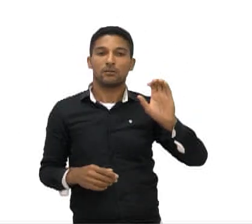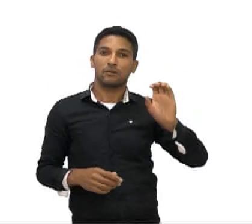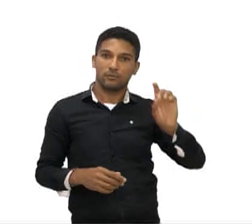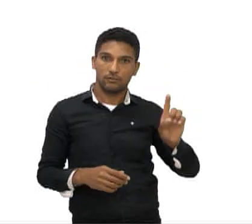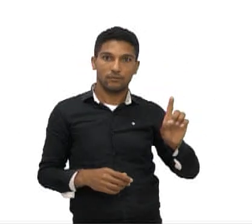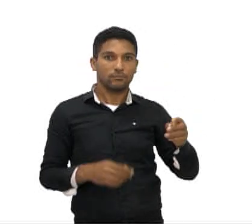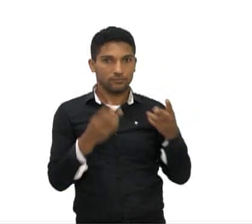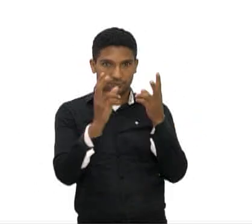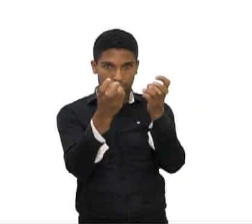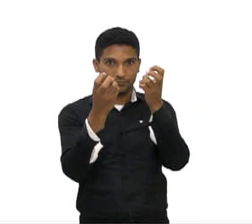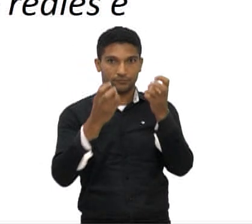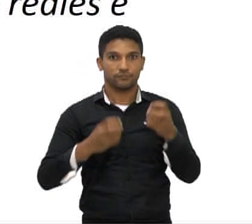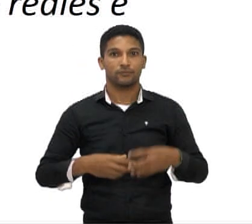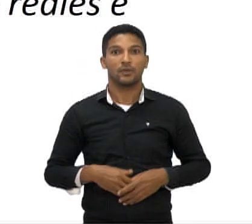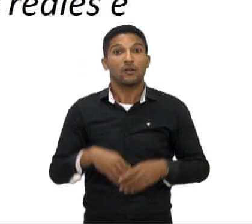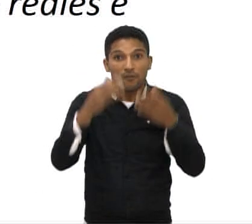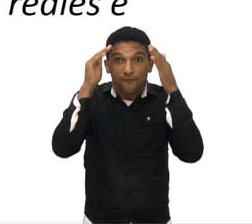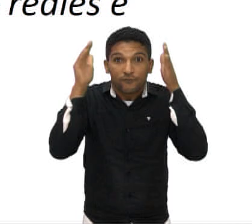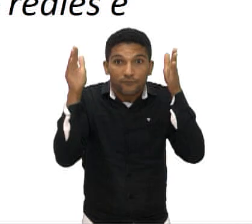de texto.